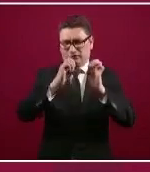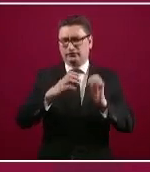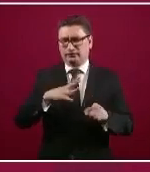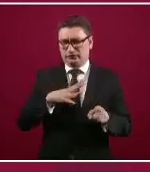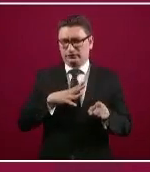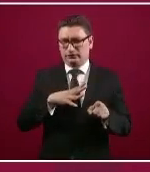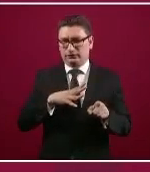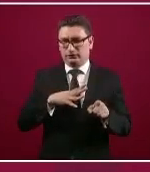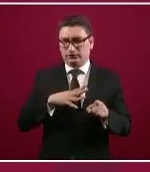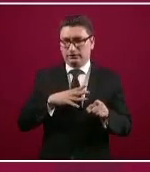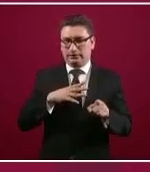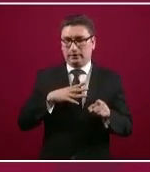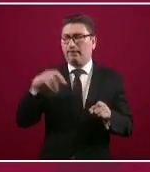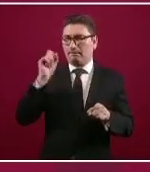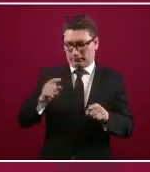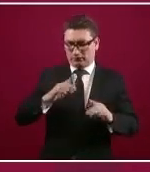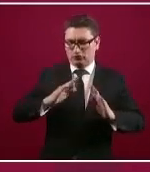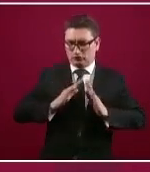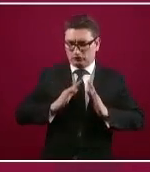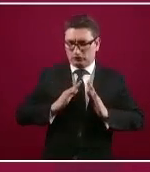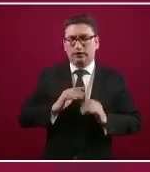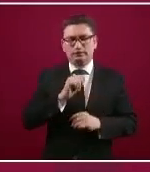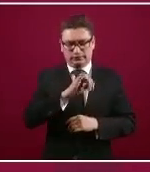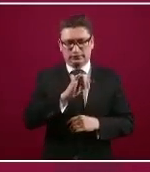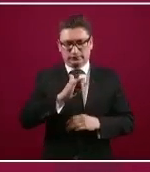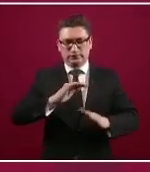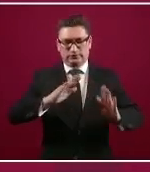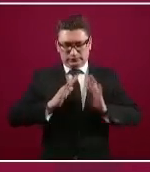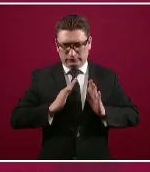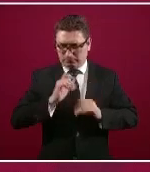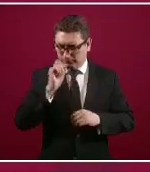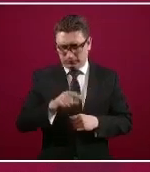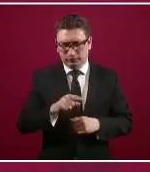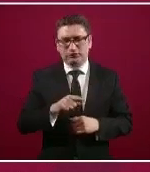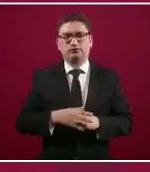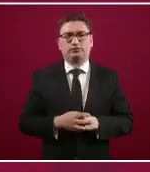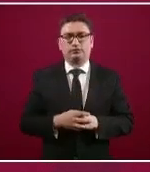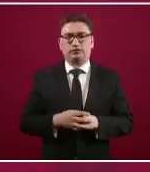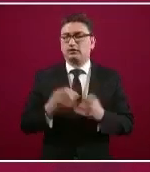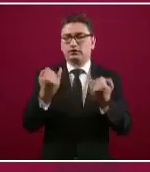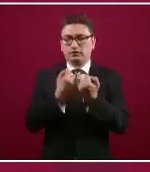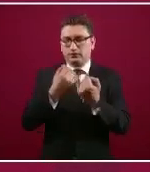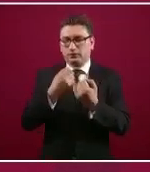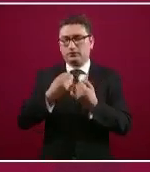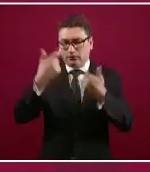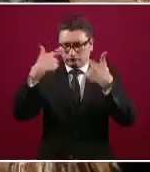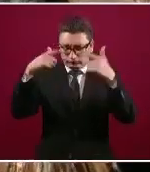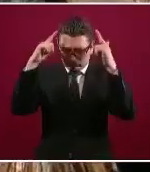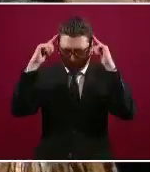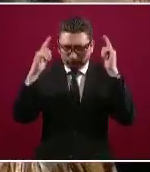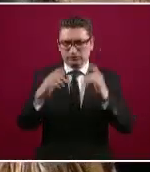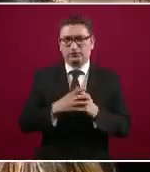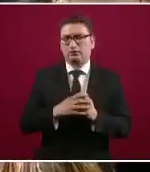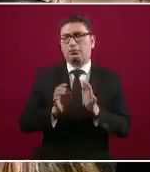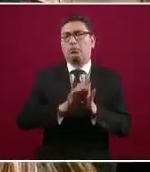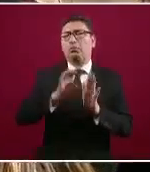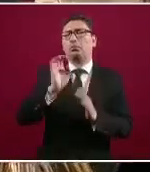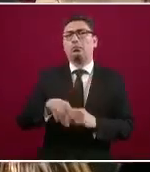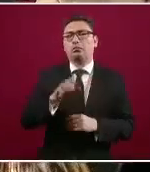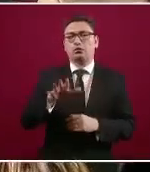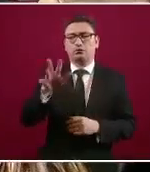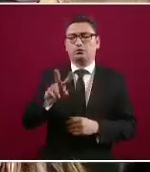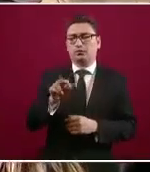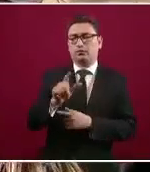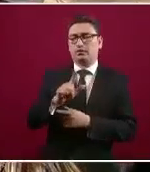instalaciones del ejército, ¿sí? Y también de la Secretaría de Marina. Por ejemplo, en el caso de